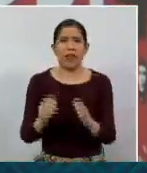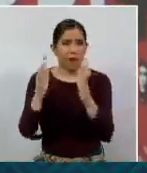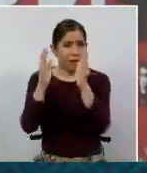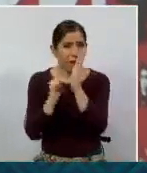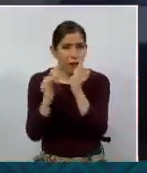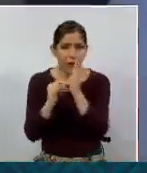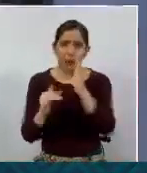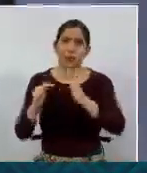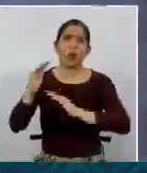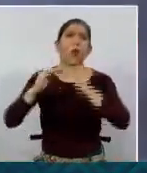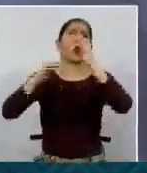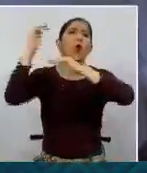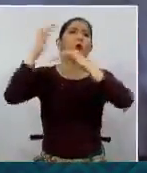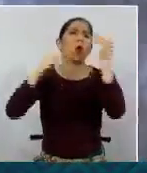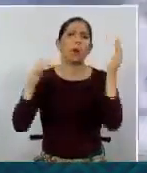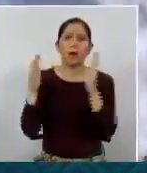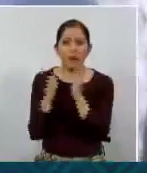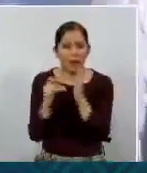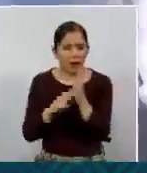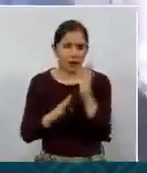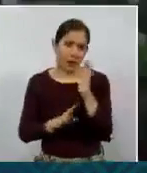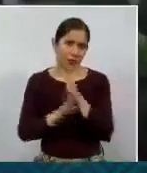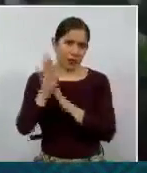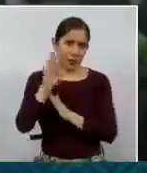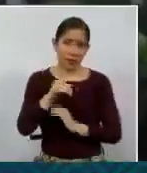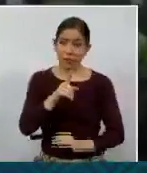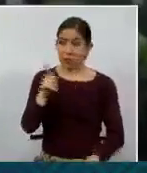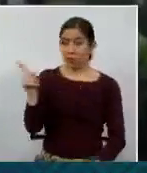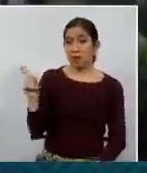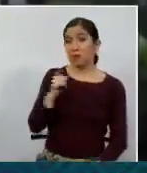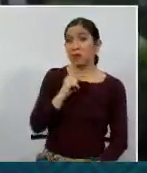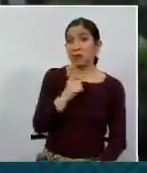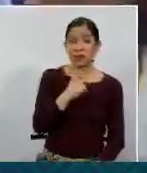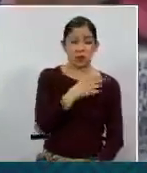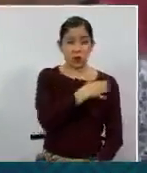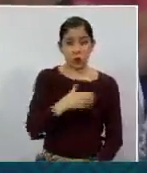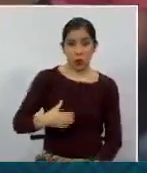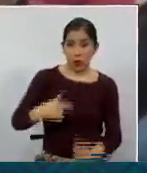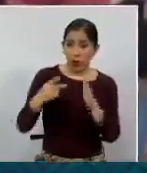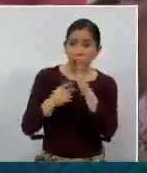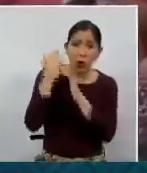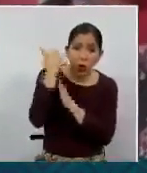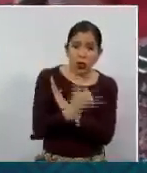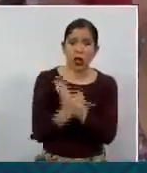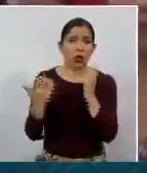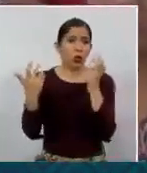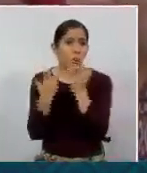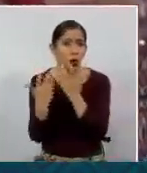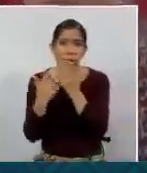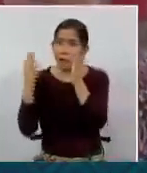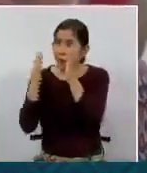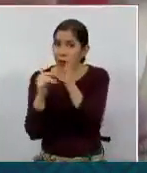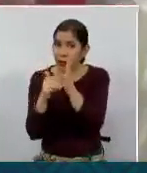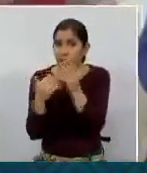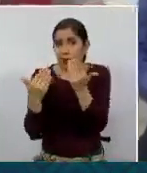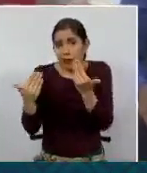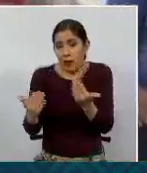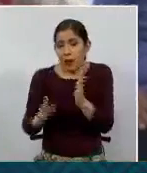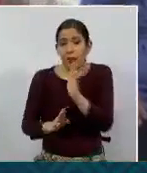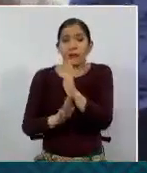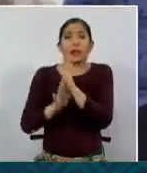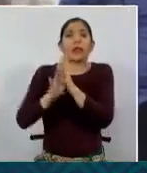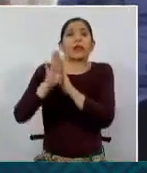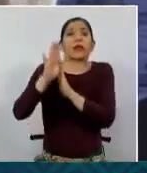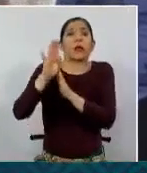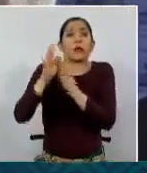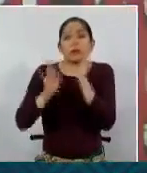nuestras comunidades. La falta de proyectos y coordinación de la gobernación con los pueblos indígenas causa un retroceso en el desarrollo para